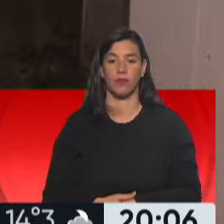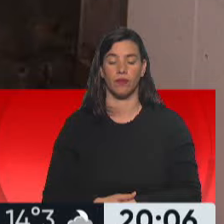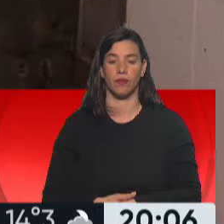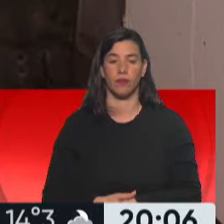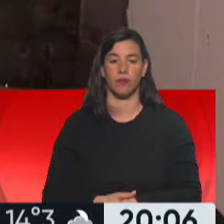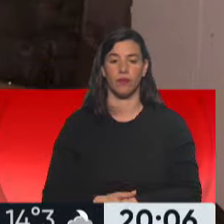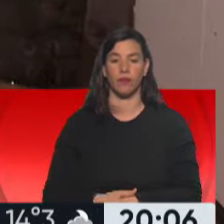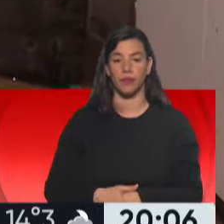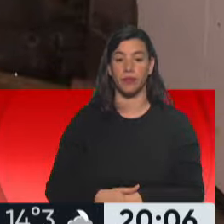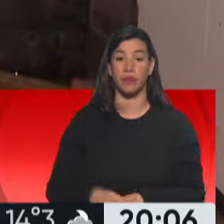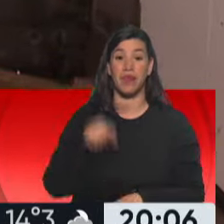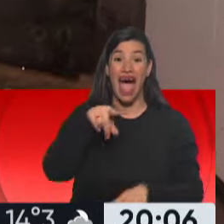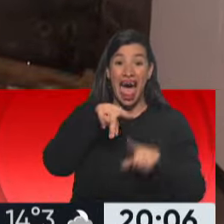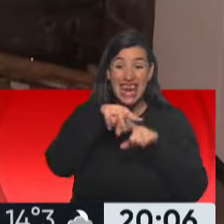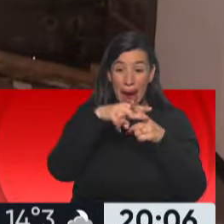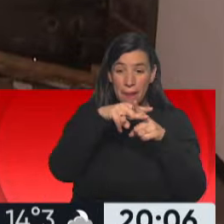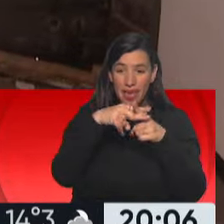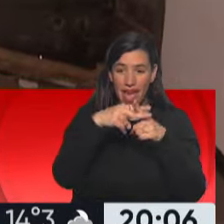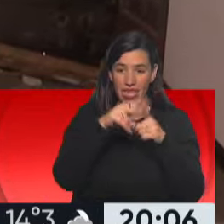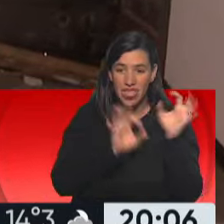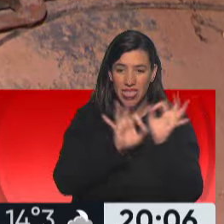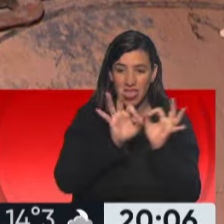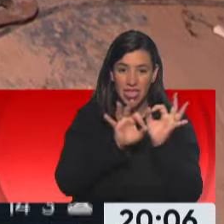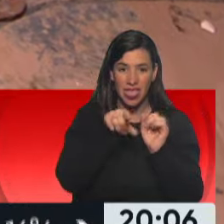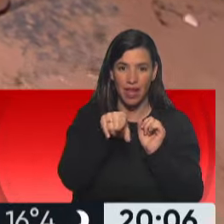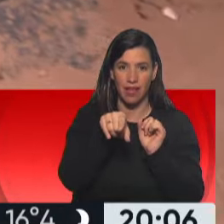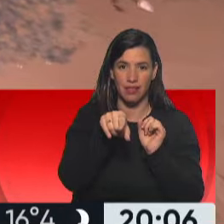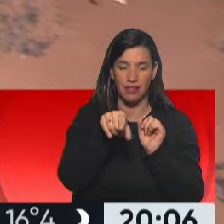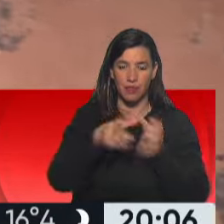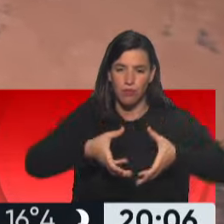Estas son las herramientas que usaron para el túnel.